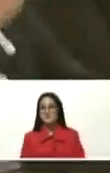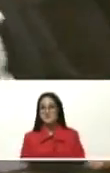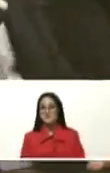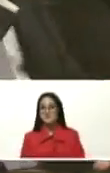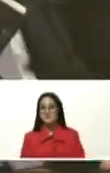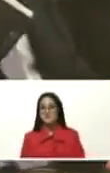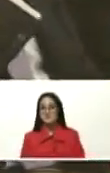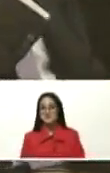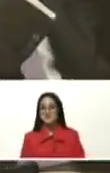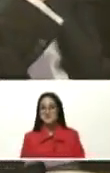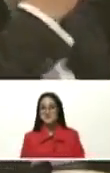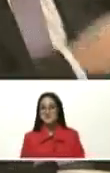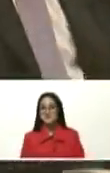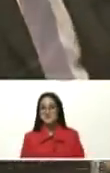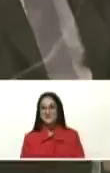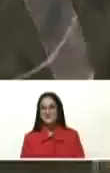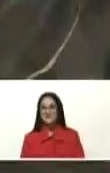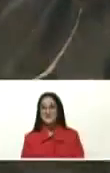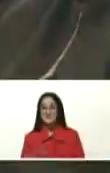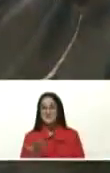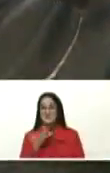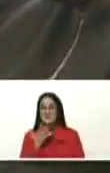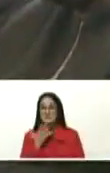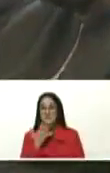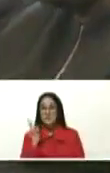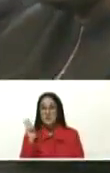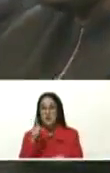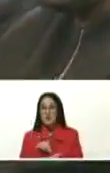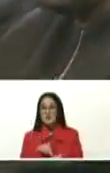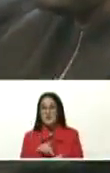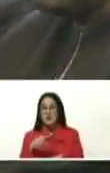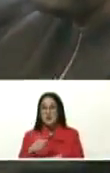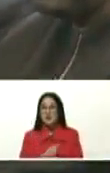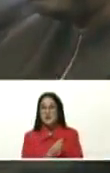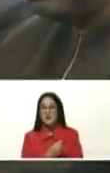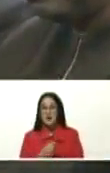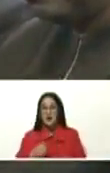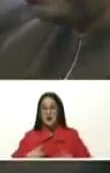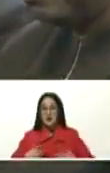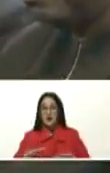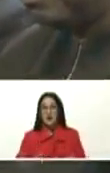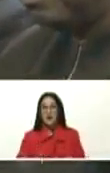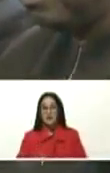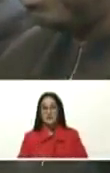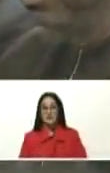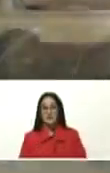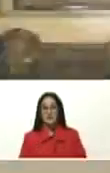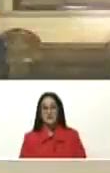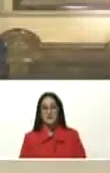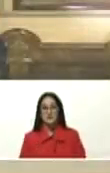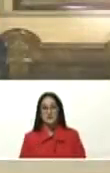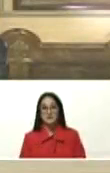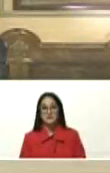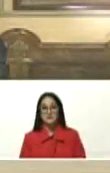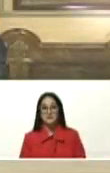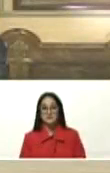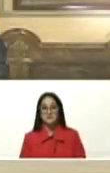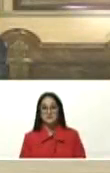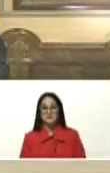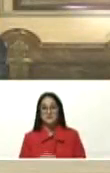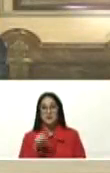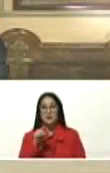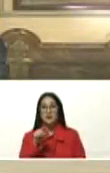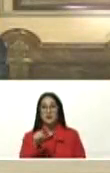Aunque si alguien viene a Guinea-Bissau, te lo regalamos eso, lo llevas. Yo le digo, tú lo